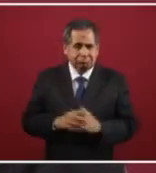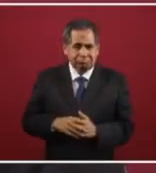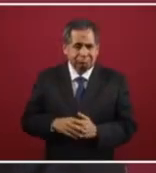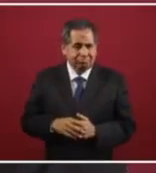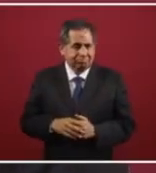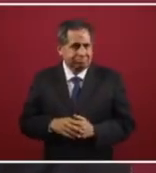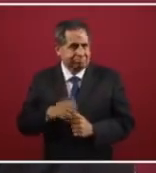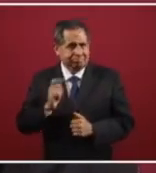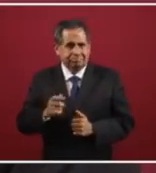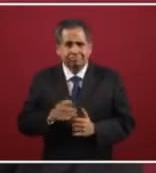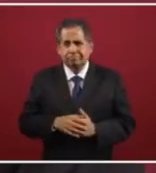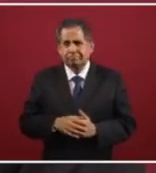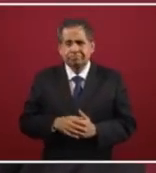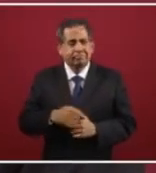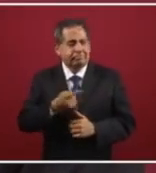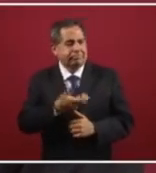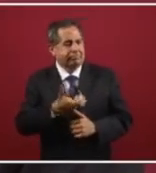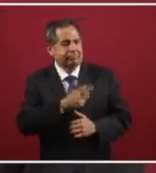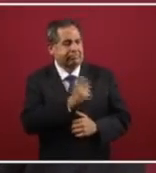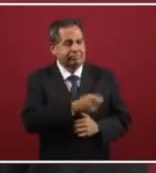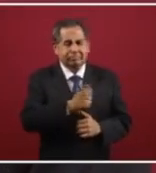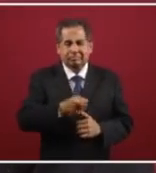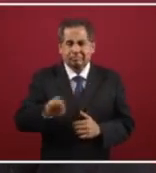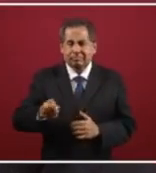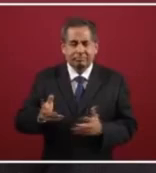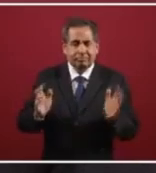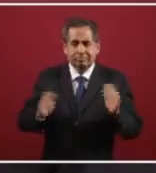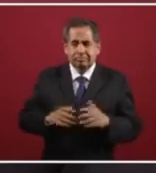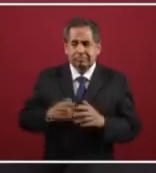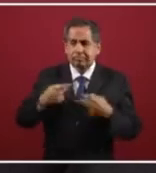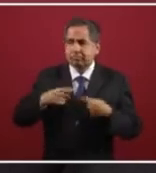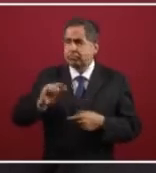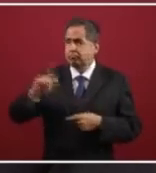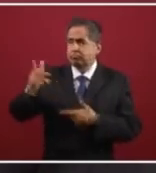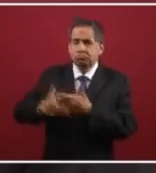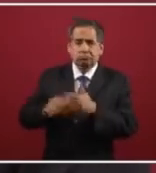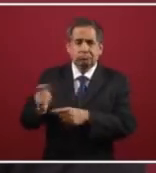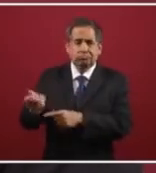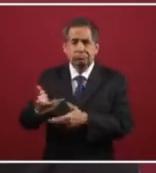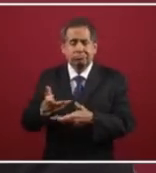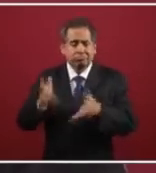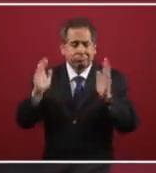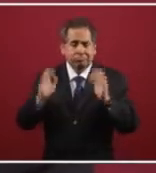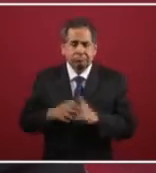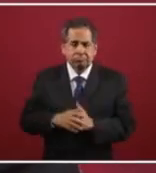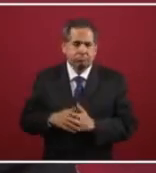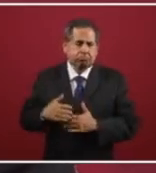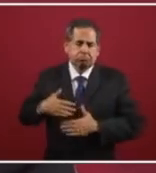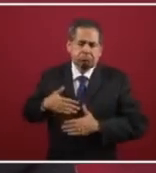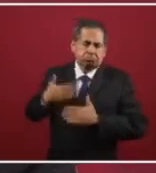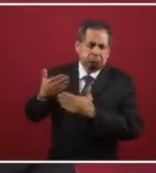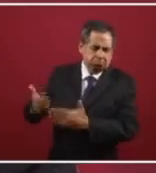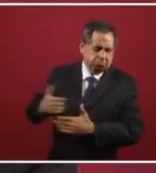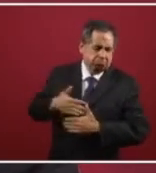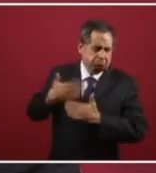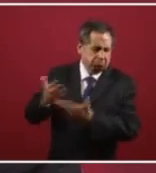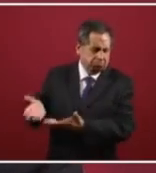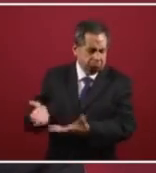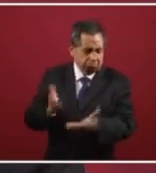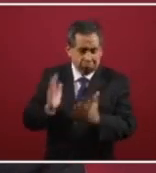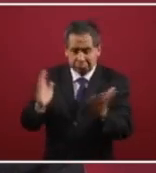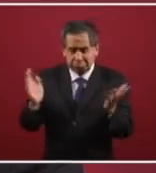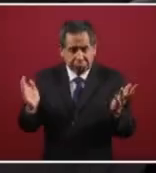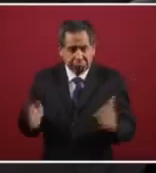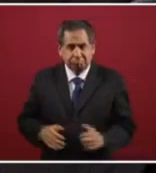sobre lo que hacen los servidores públicos, les tenemos confianza.